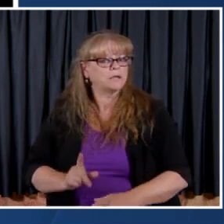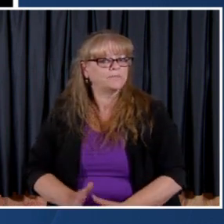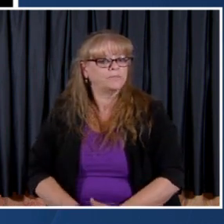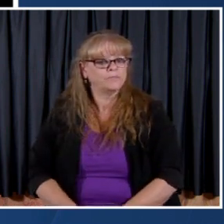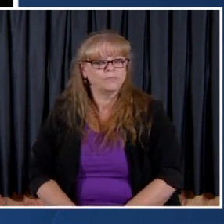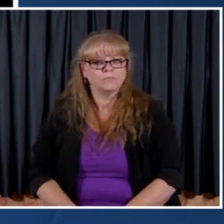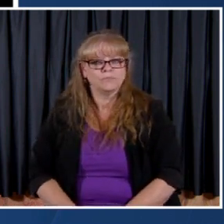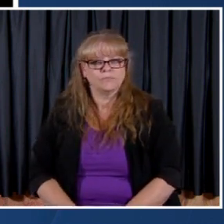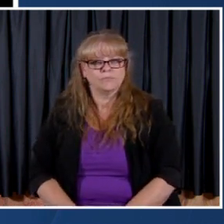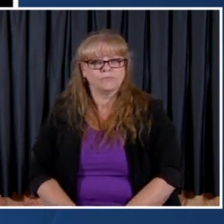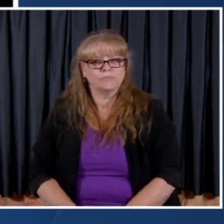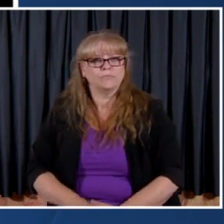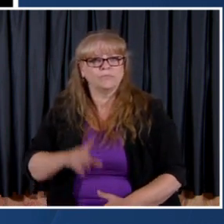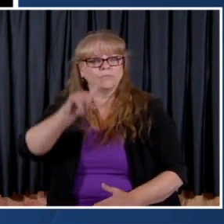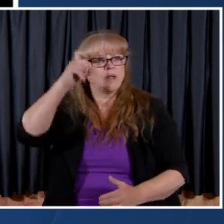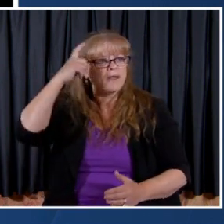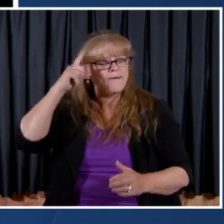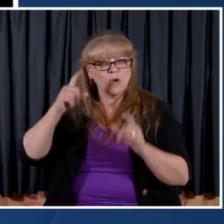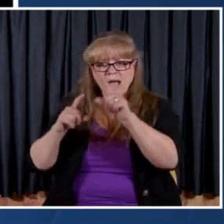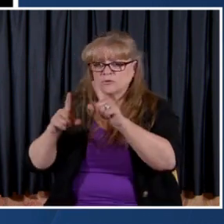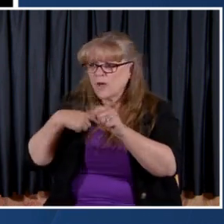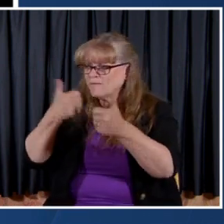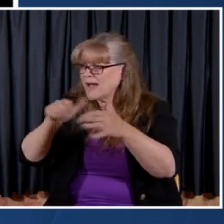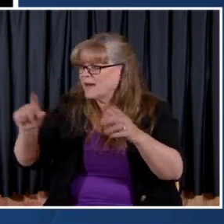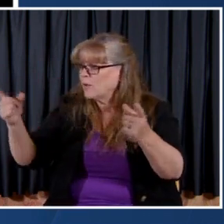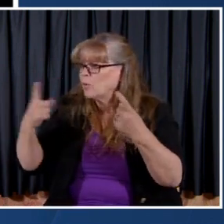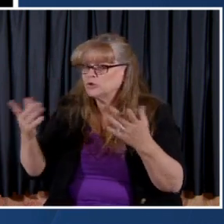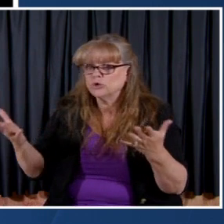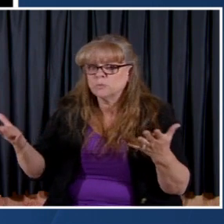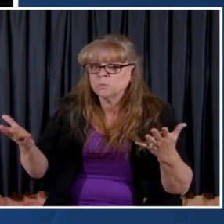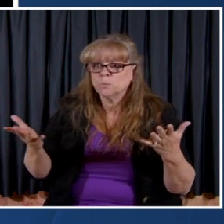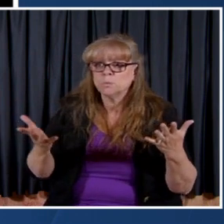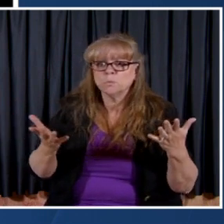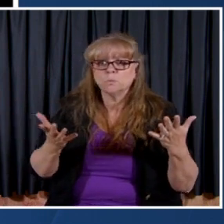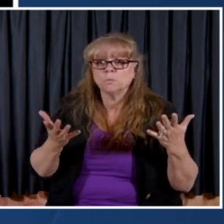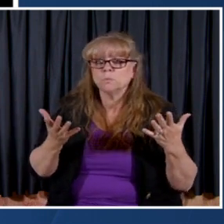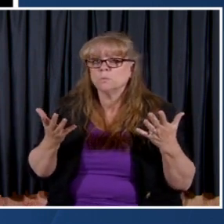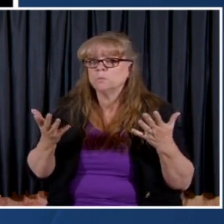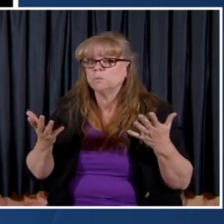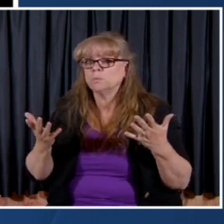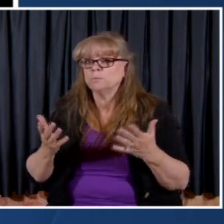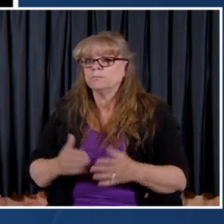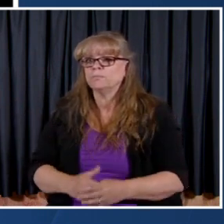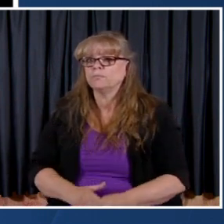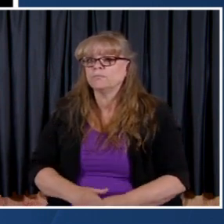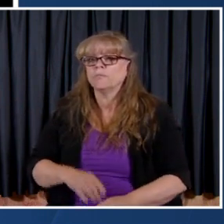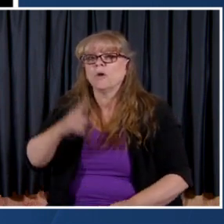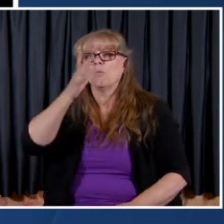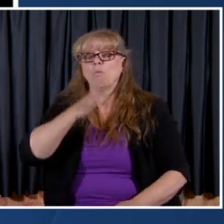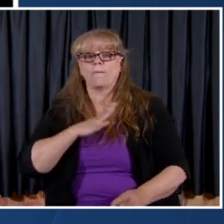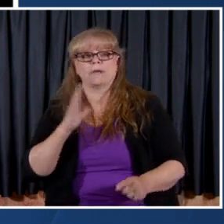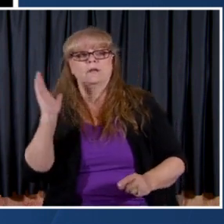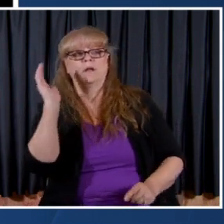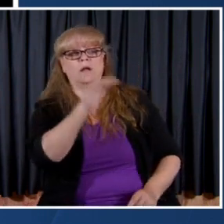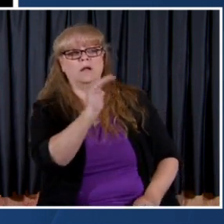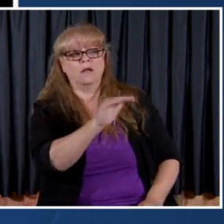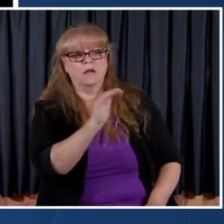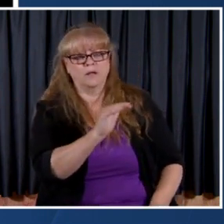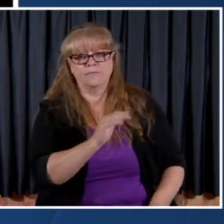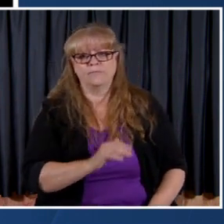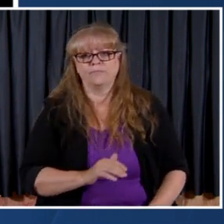Jesus, you're on the Hello, line. Go ahead. I'm Jesus from Noticias Univisión, Colorado. Gobernador, nos gustaría saber